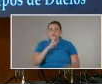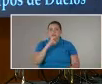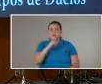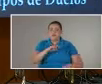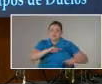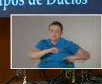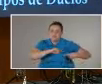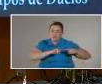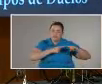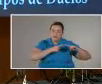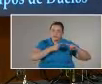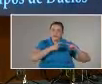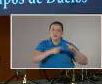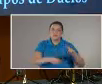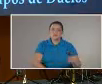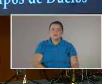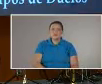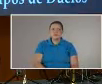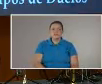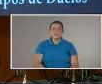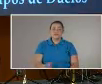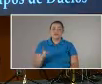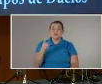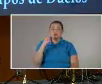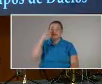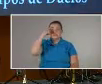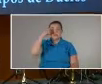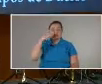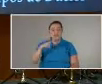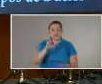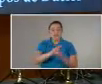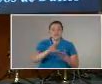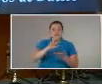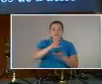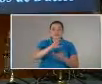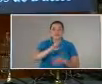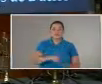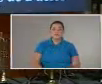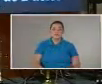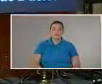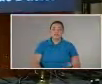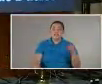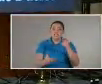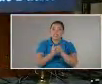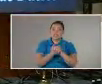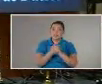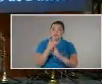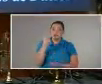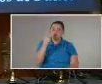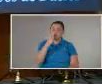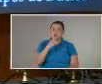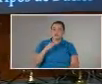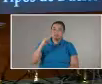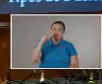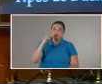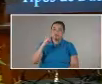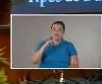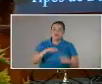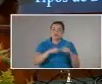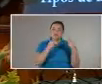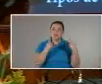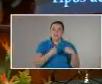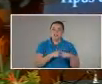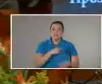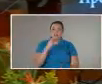Dejar de dar lactancia, le dije el primer día del colegio. El casamiento de un hijo, hermano. Por eso es que los corazones de los papás tenemos que